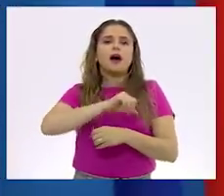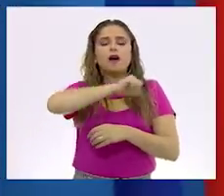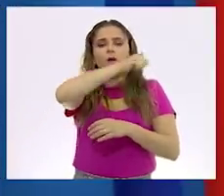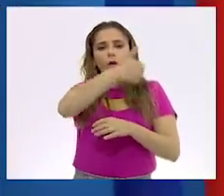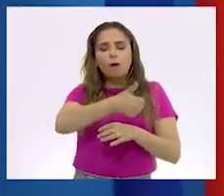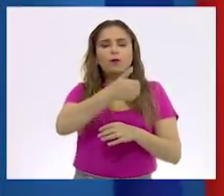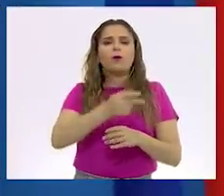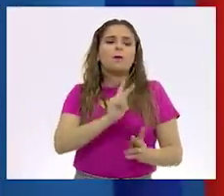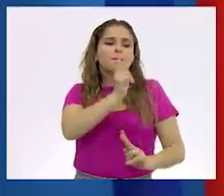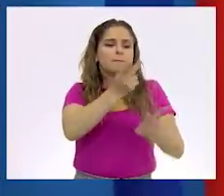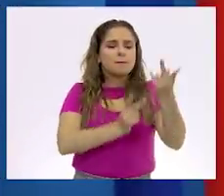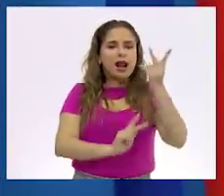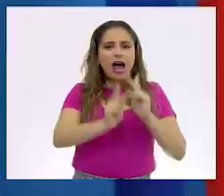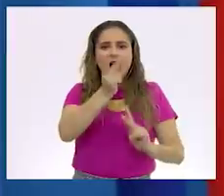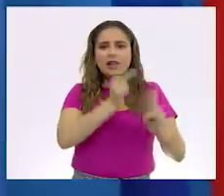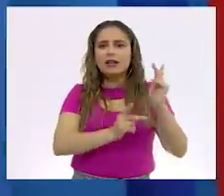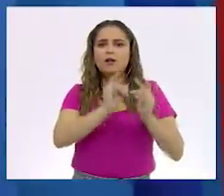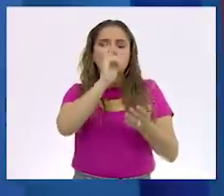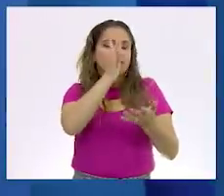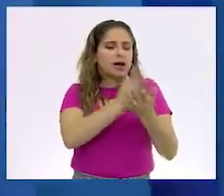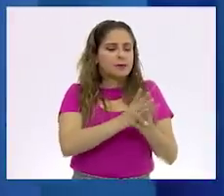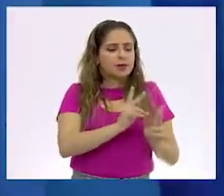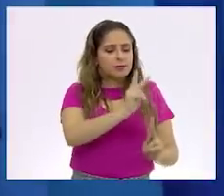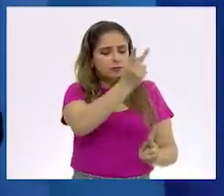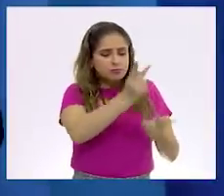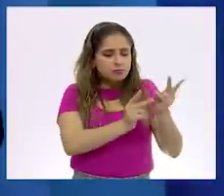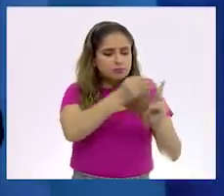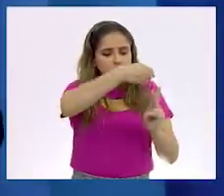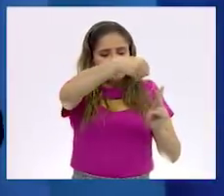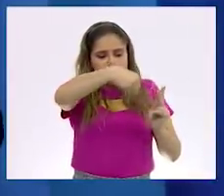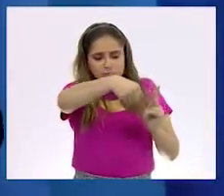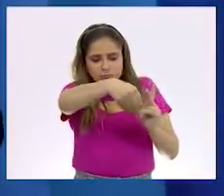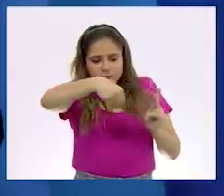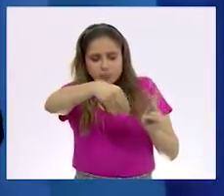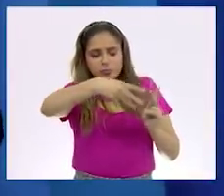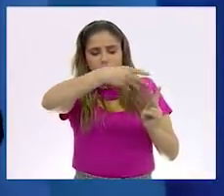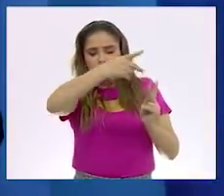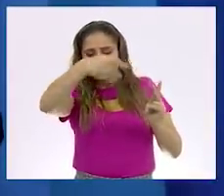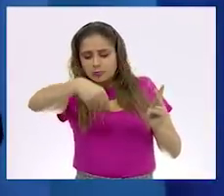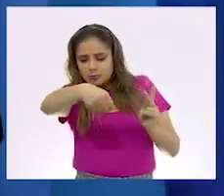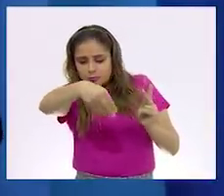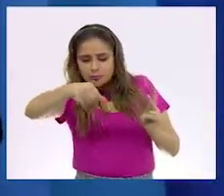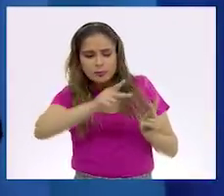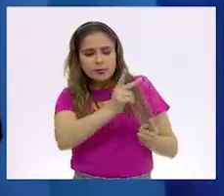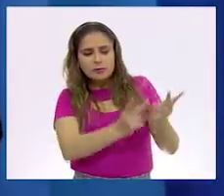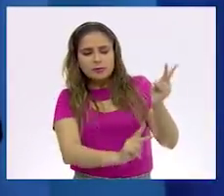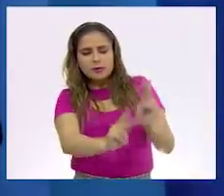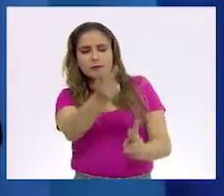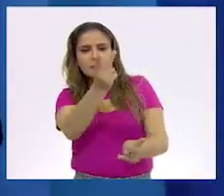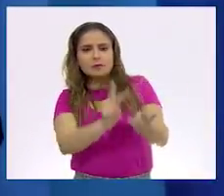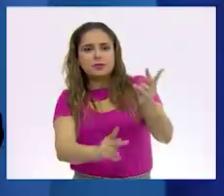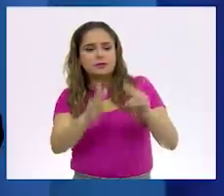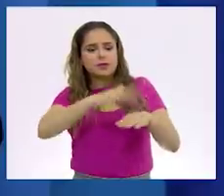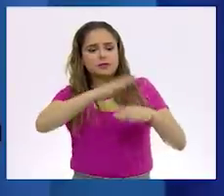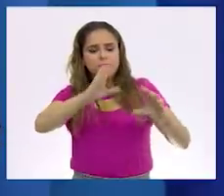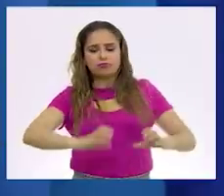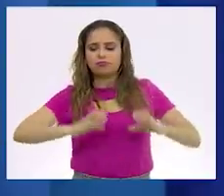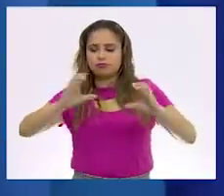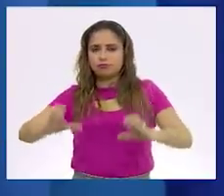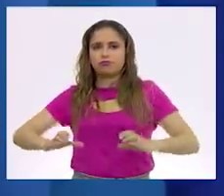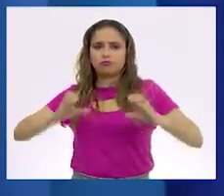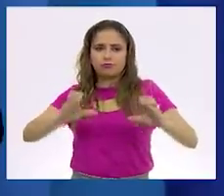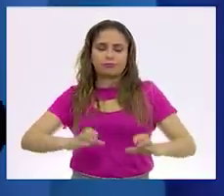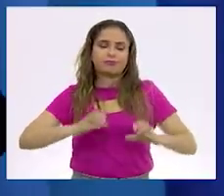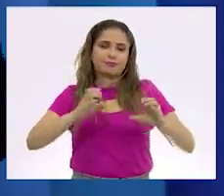obtener plantas que son copias, clones de la planta original seleccionada por sus buenas